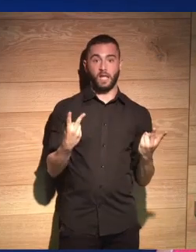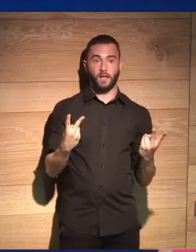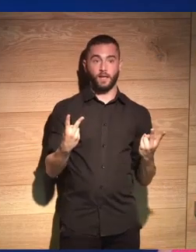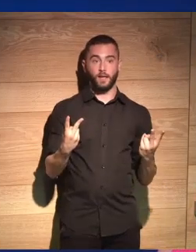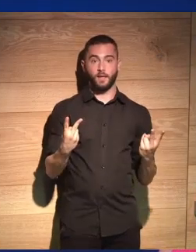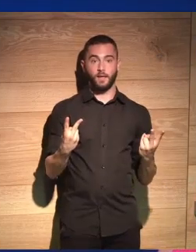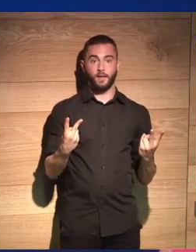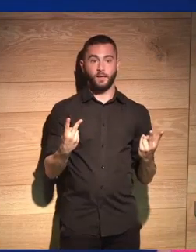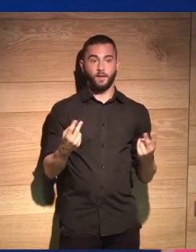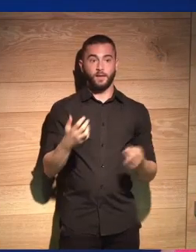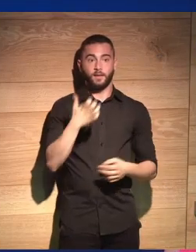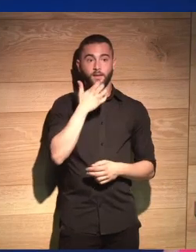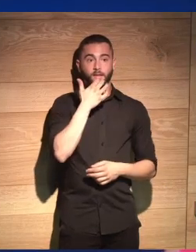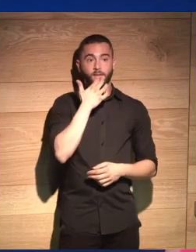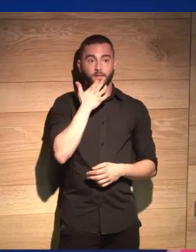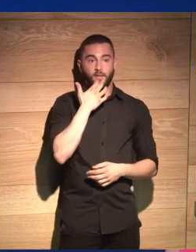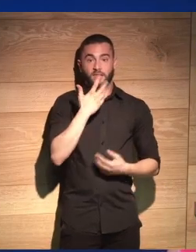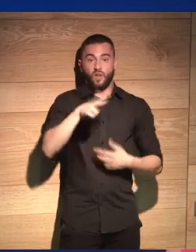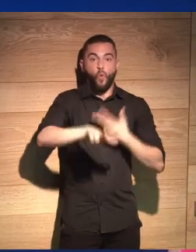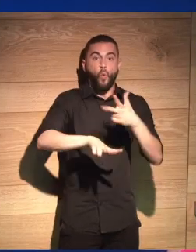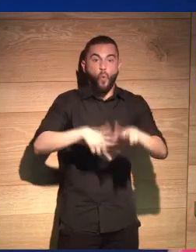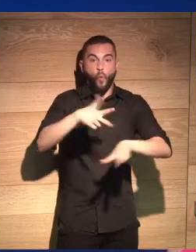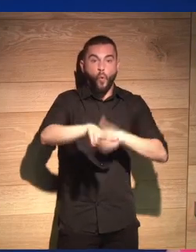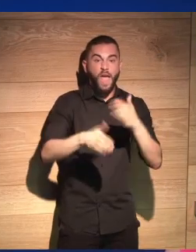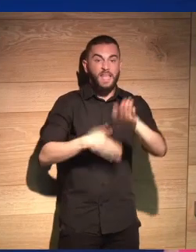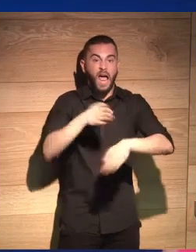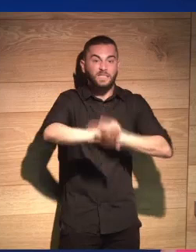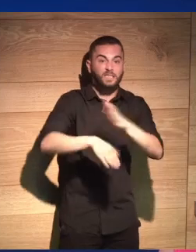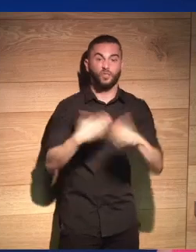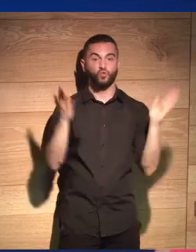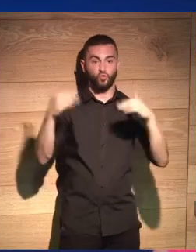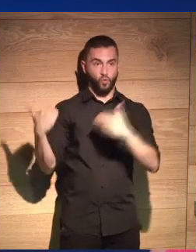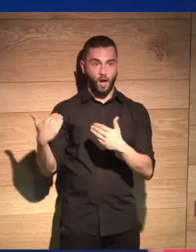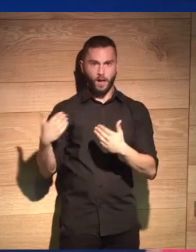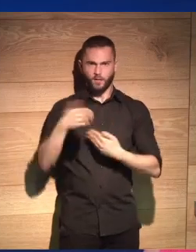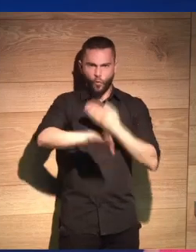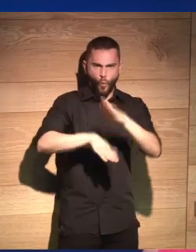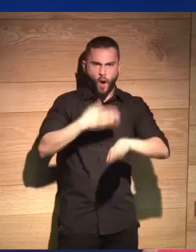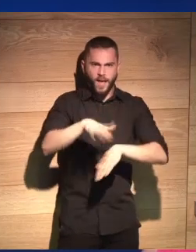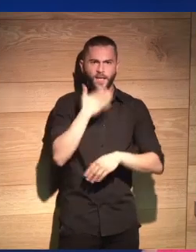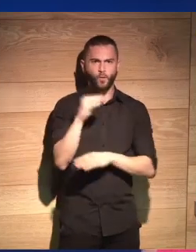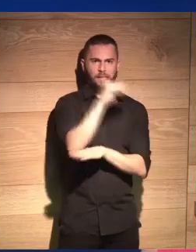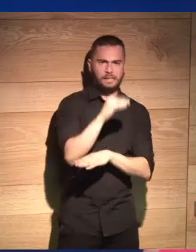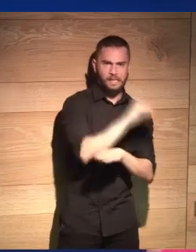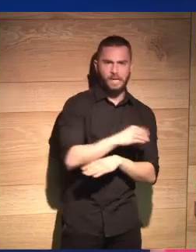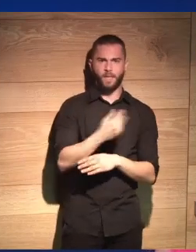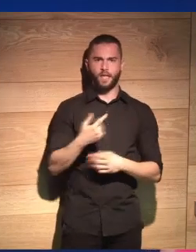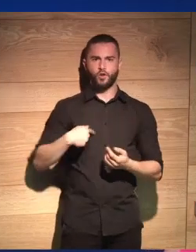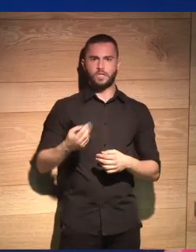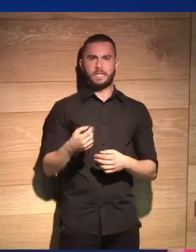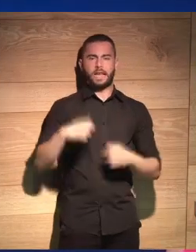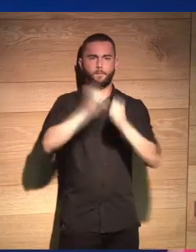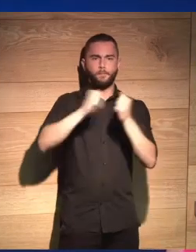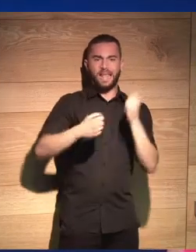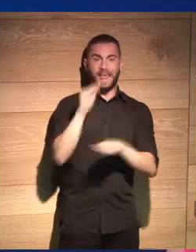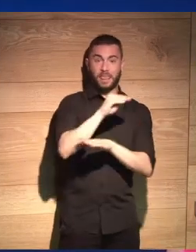de Nietzsche ni de nadie que ha pasado por allí. Pues claro que sí. Y están las huellas de los camellos y de la herradura del camello, por